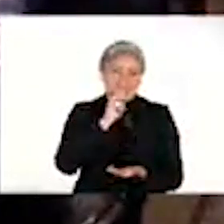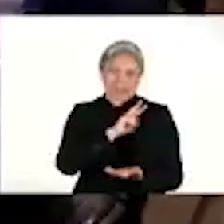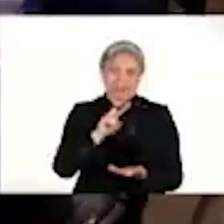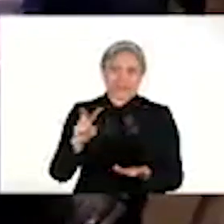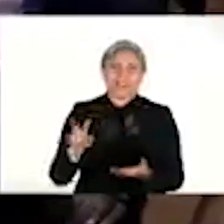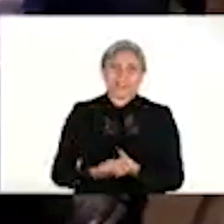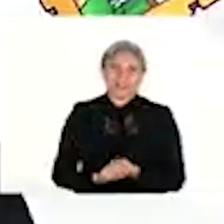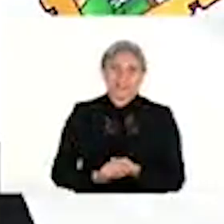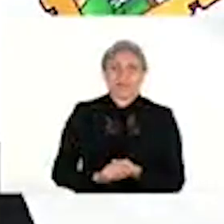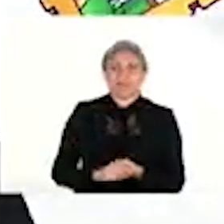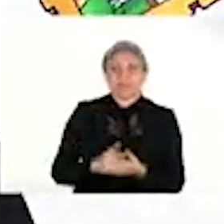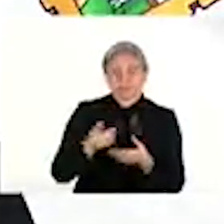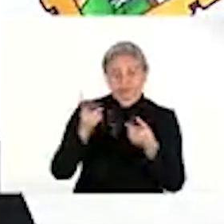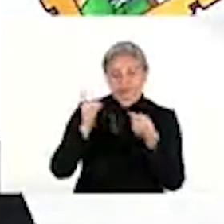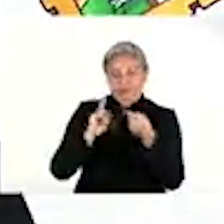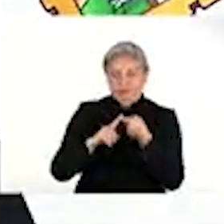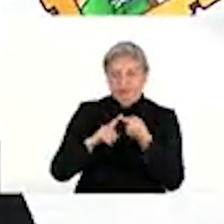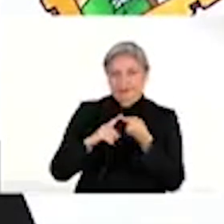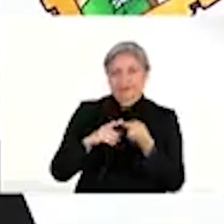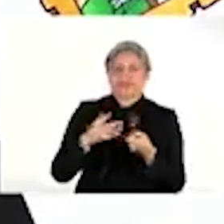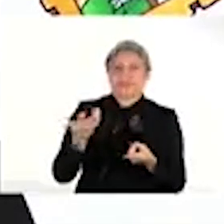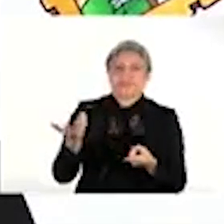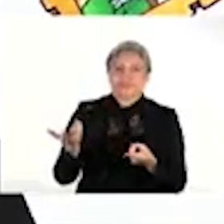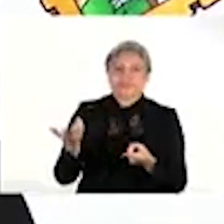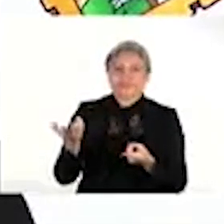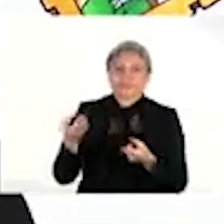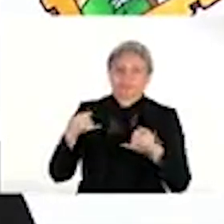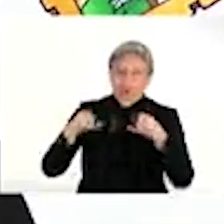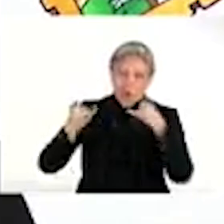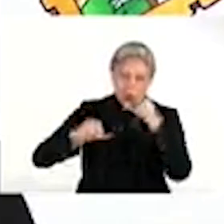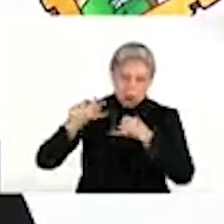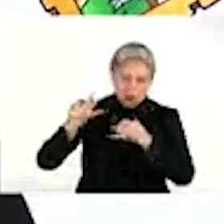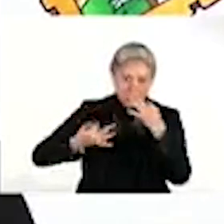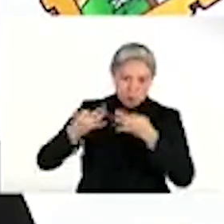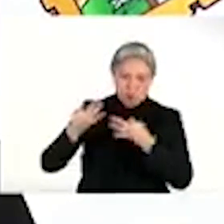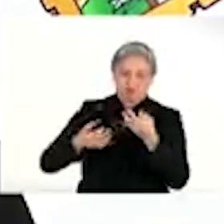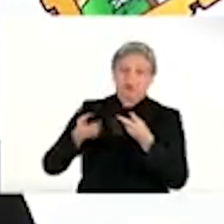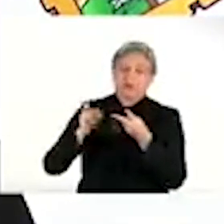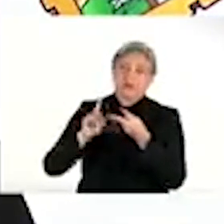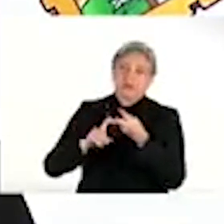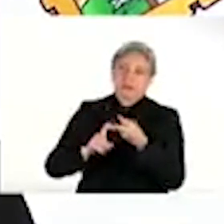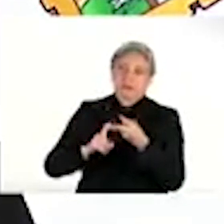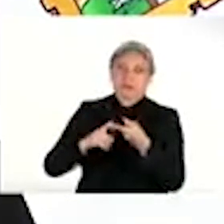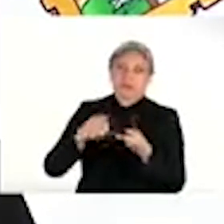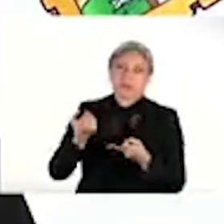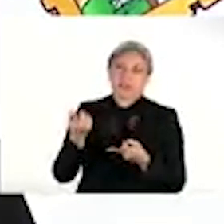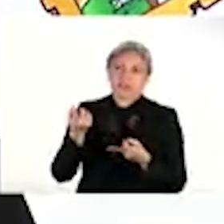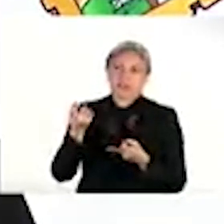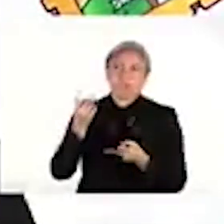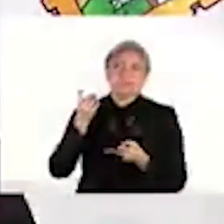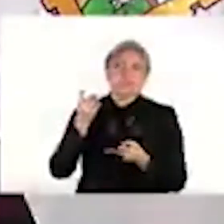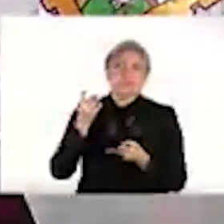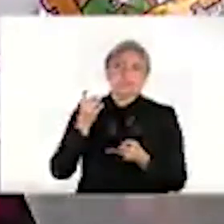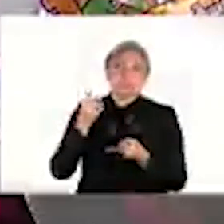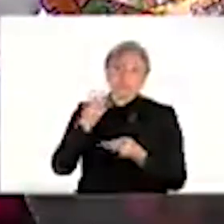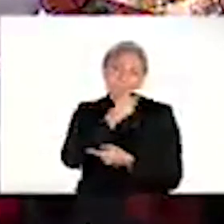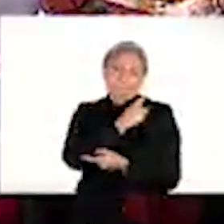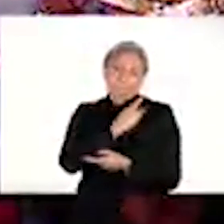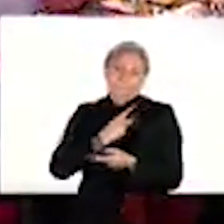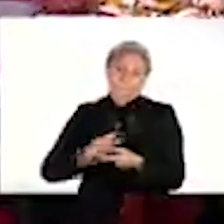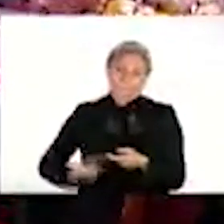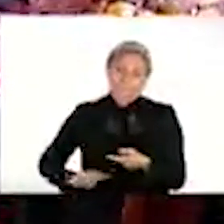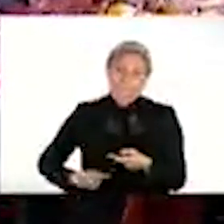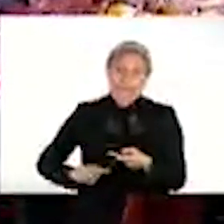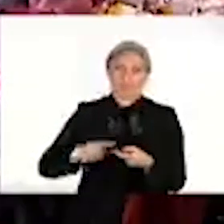empuje y visión de la UAD, basado en un plan de desarrollo institucional factible, con un marcado espíritu social,